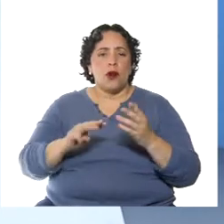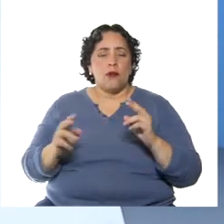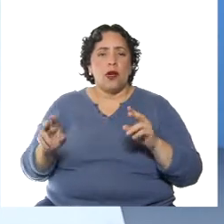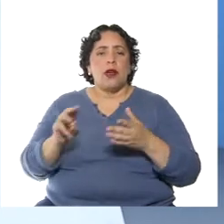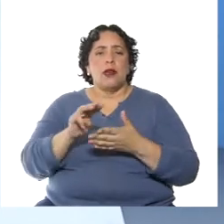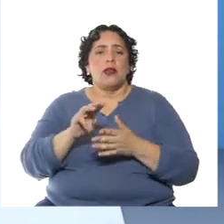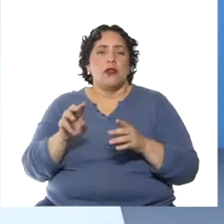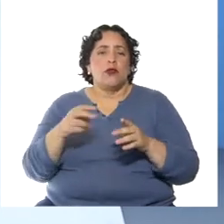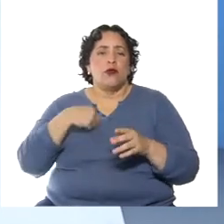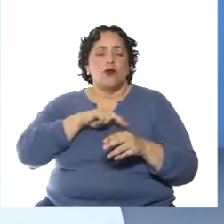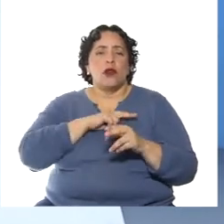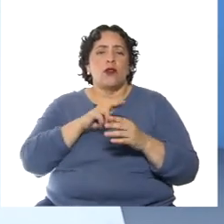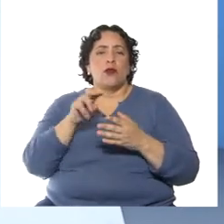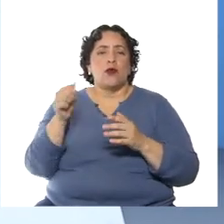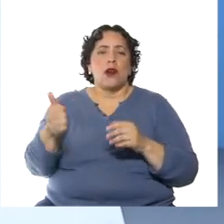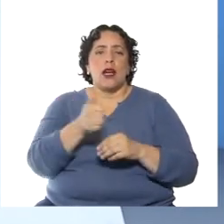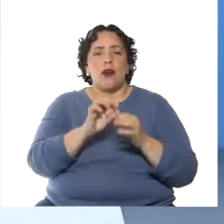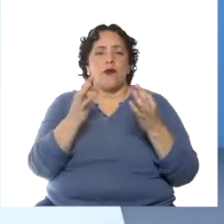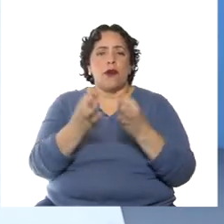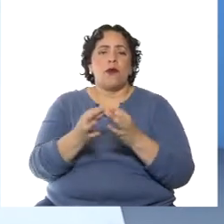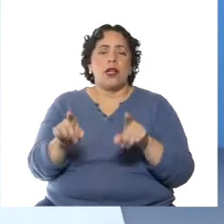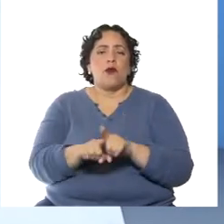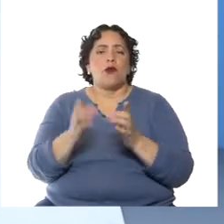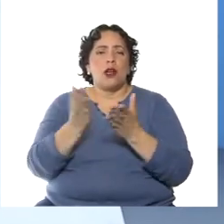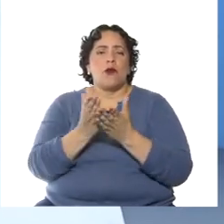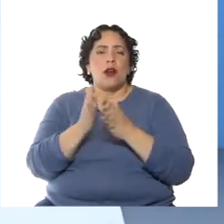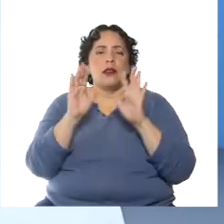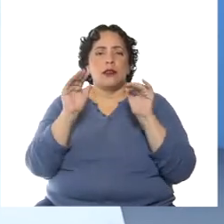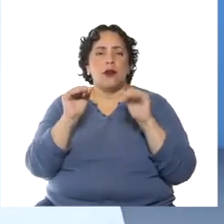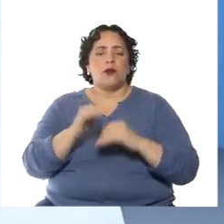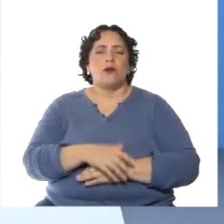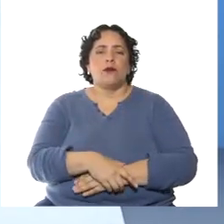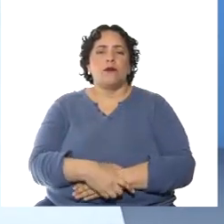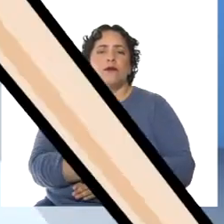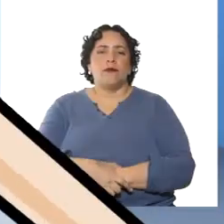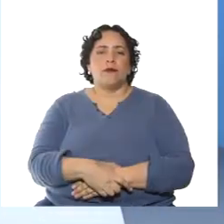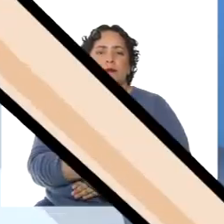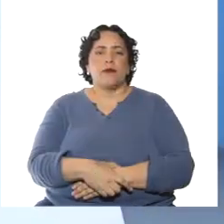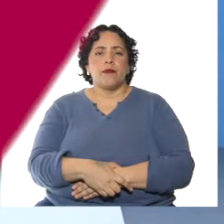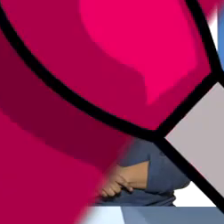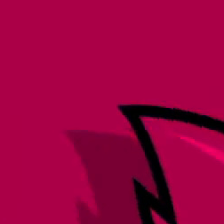su programa, nuestro programa, Cada Familia, Una Escuela. Chao.